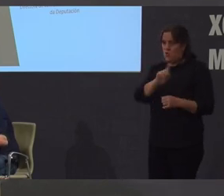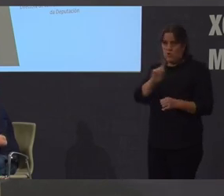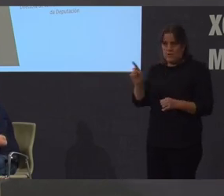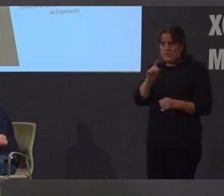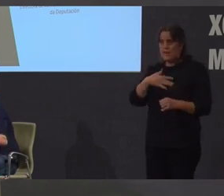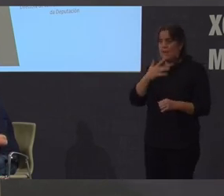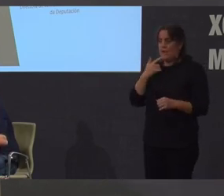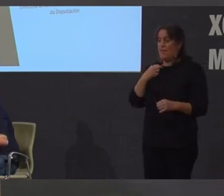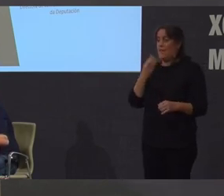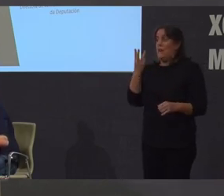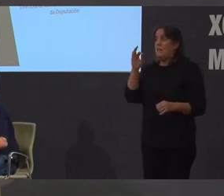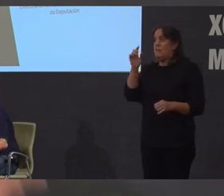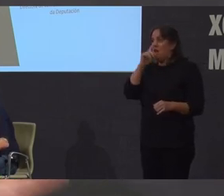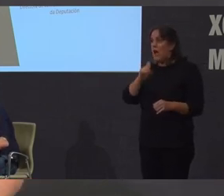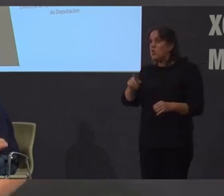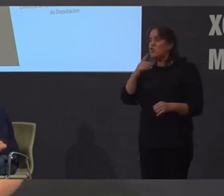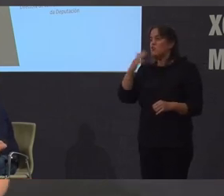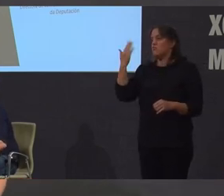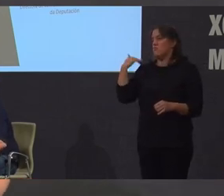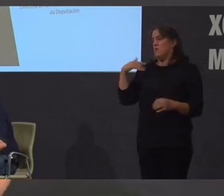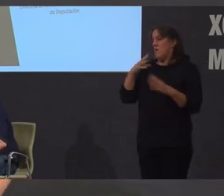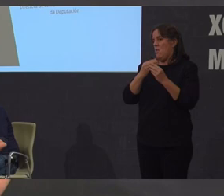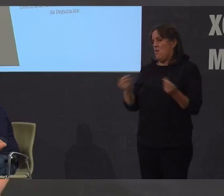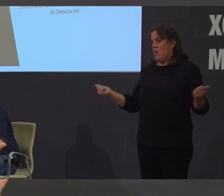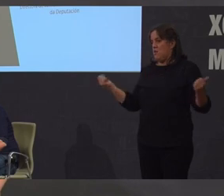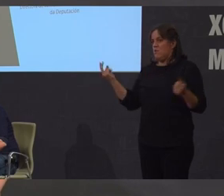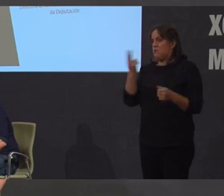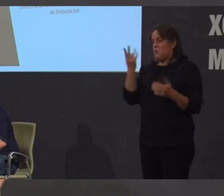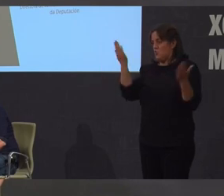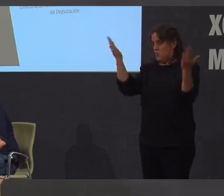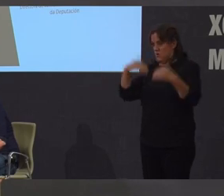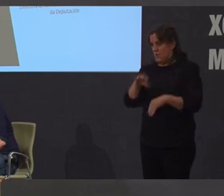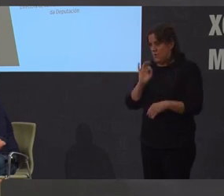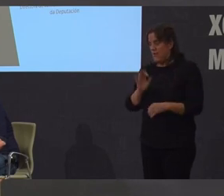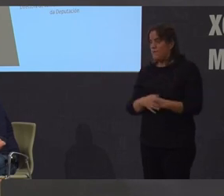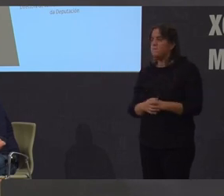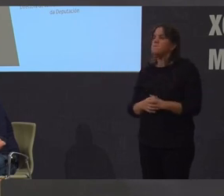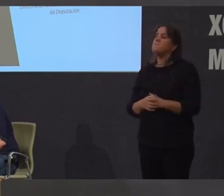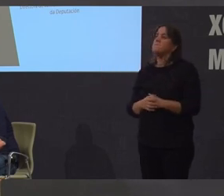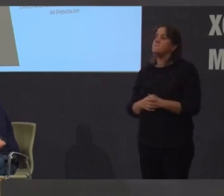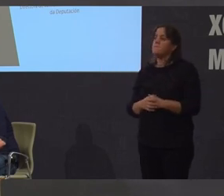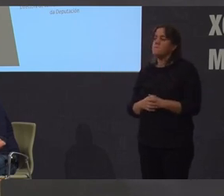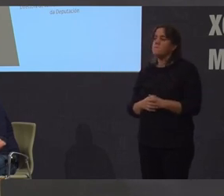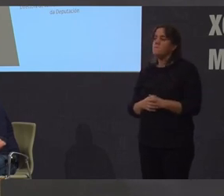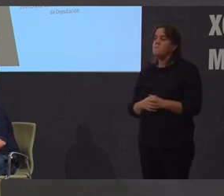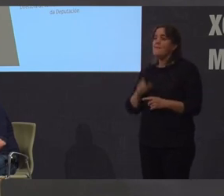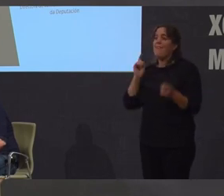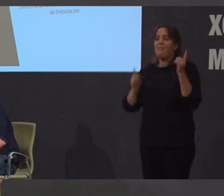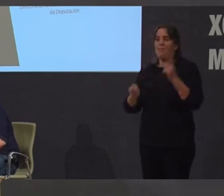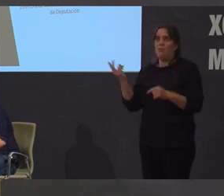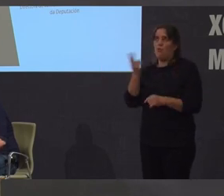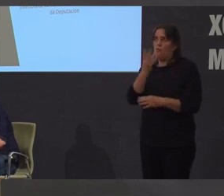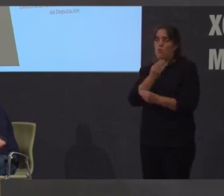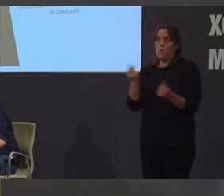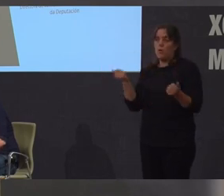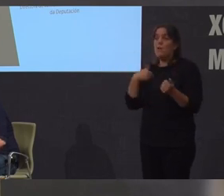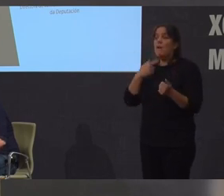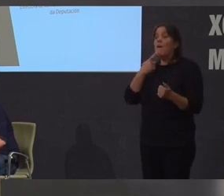que hay 30 años de lapso entre la desaparición de ambos dictadores. El proceso de memoria en